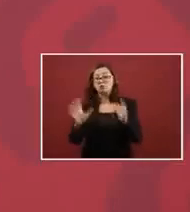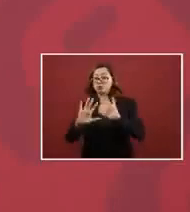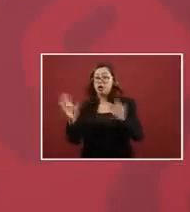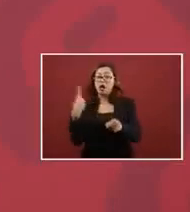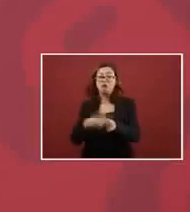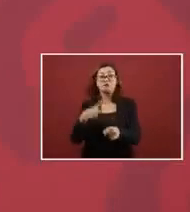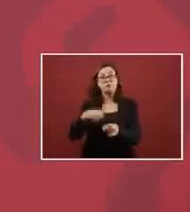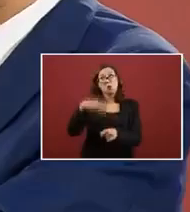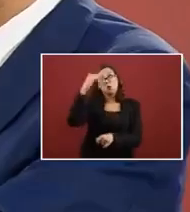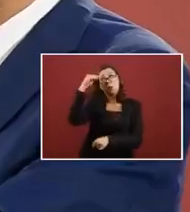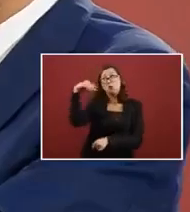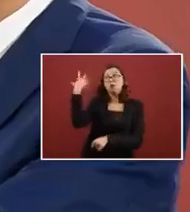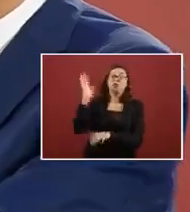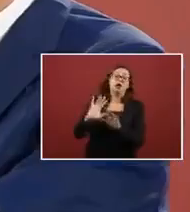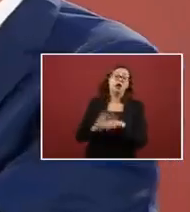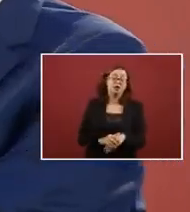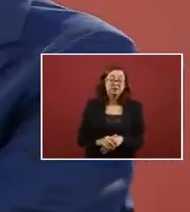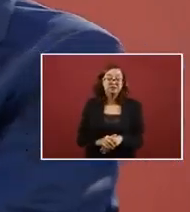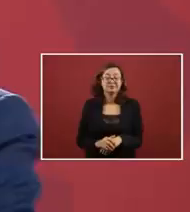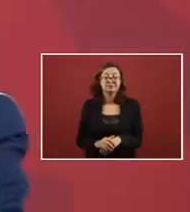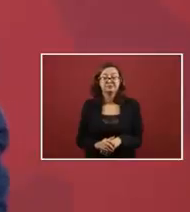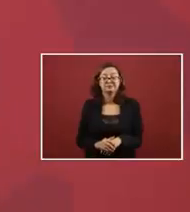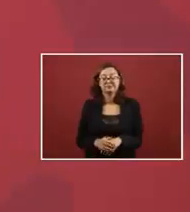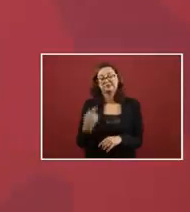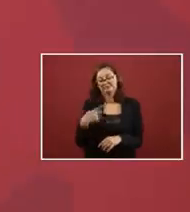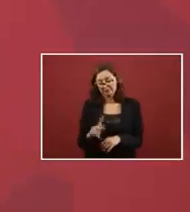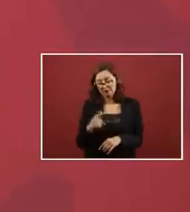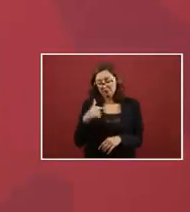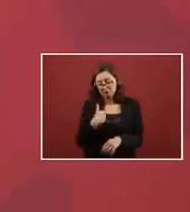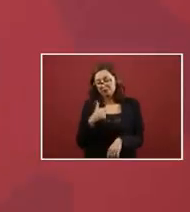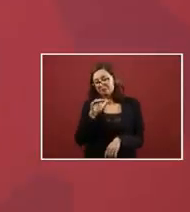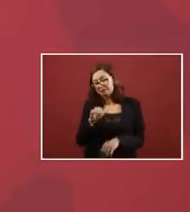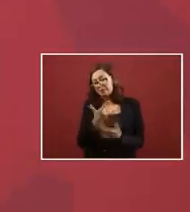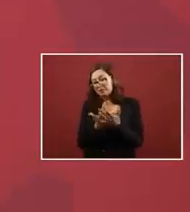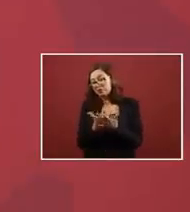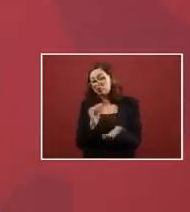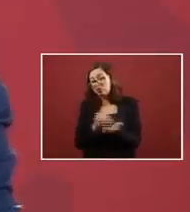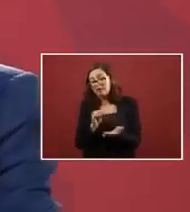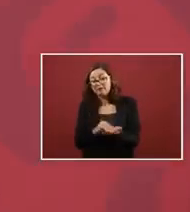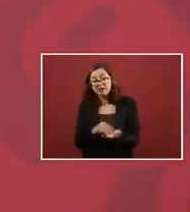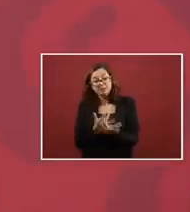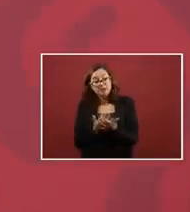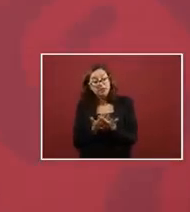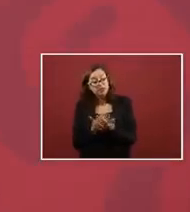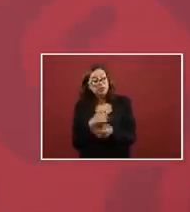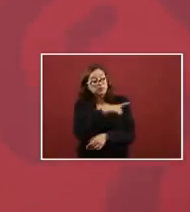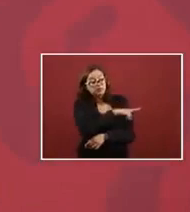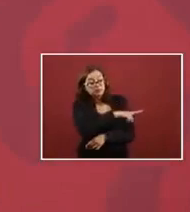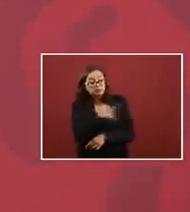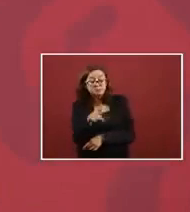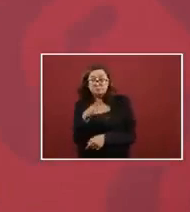Y aquí abro un paréntesis para decir que todavía estoy esperando que ofrezcan disculpas